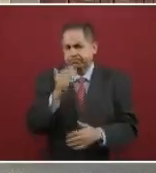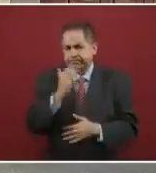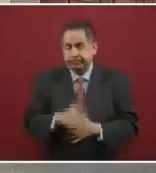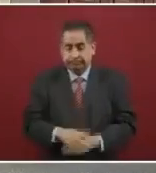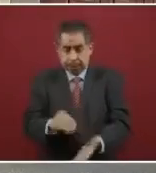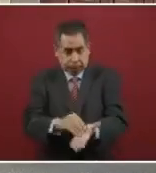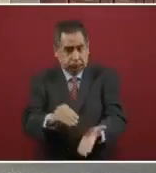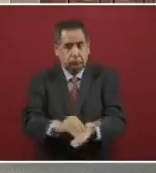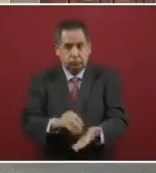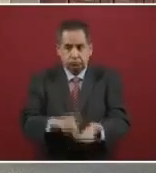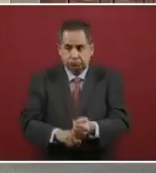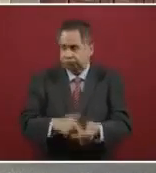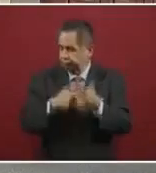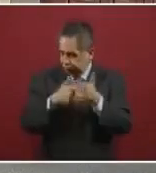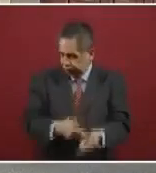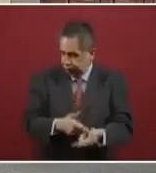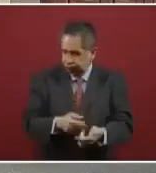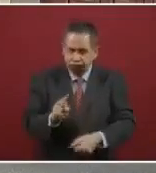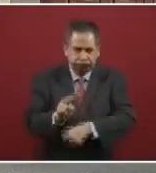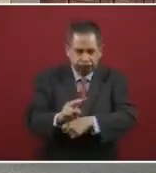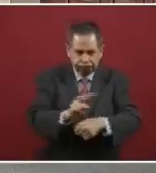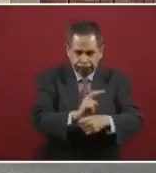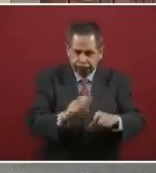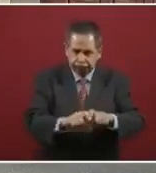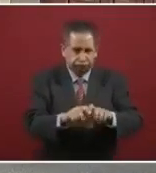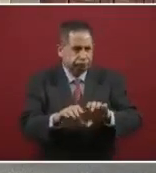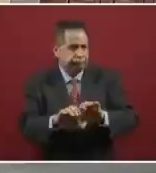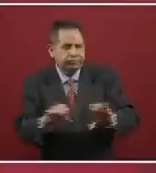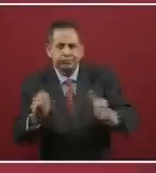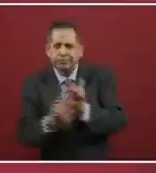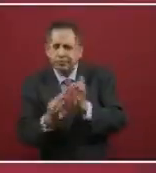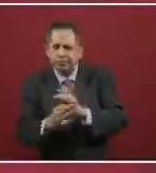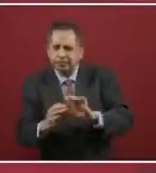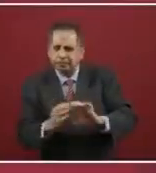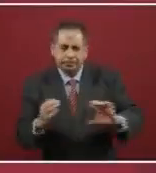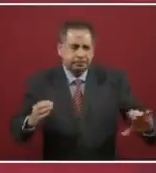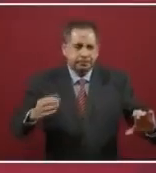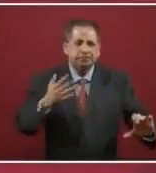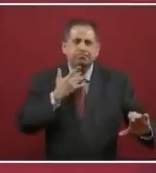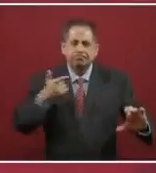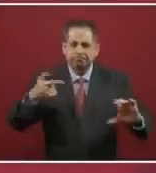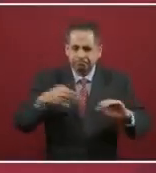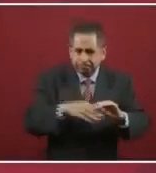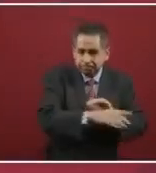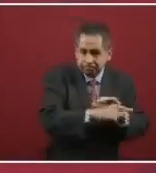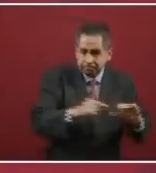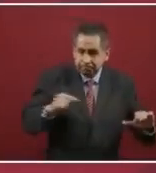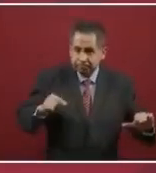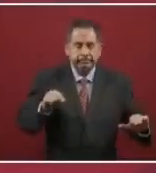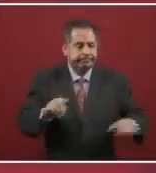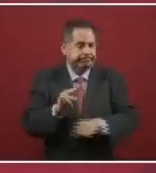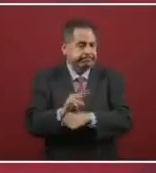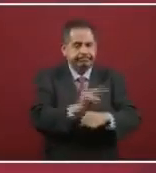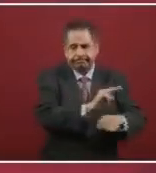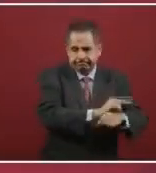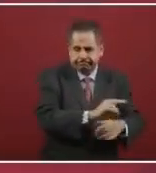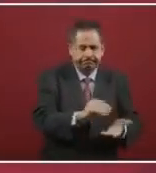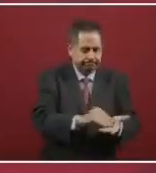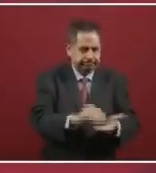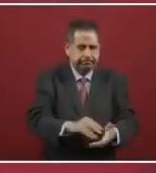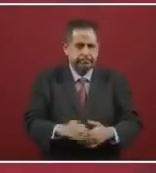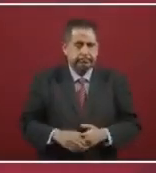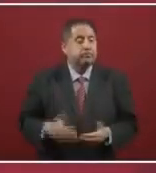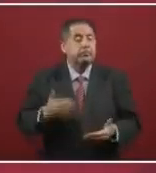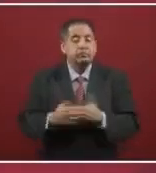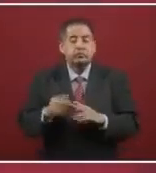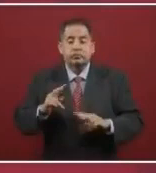todavía y van a continuar. Ahora vamos a que haya